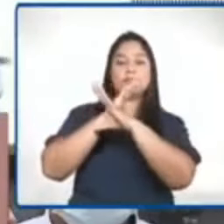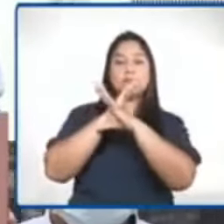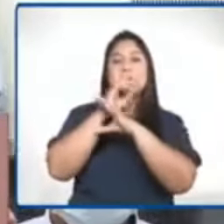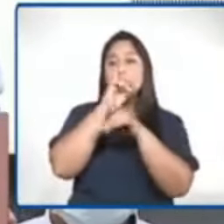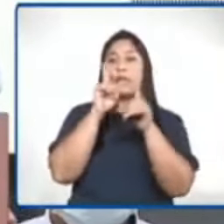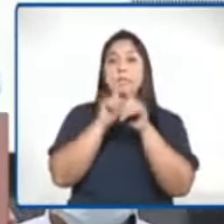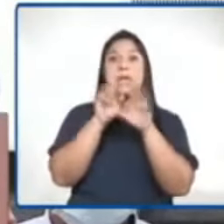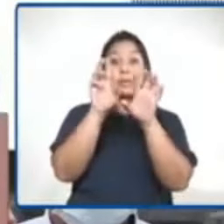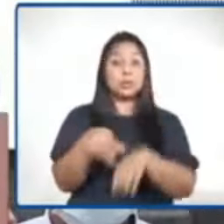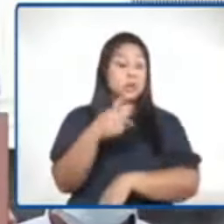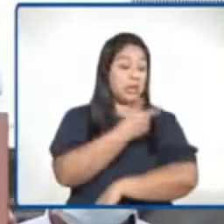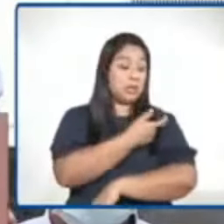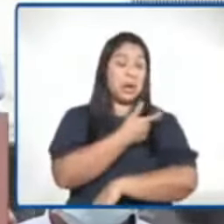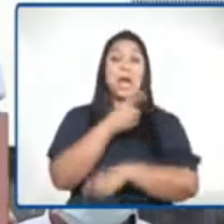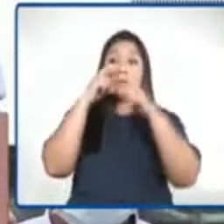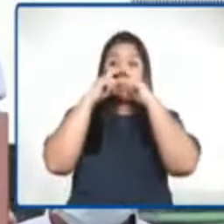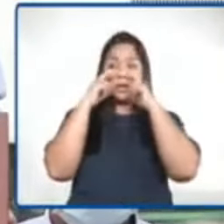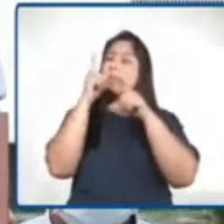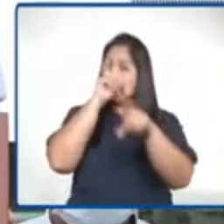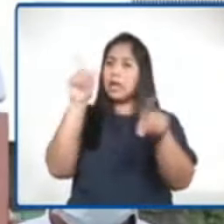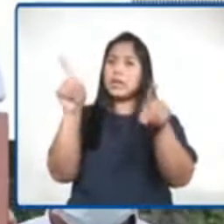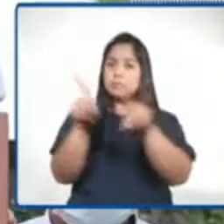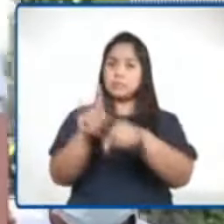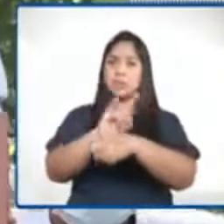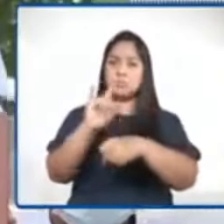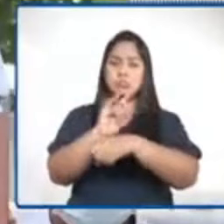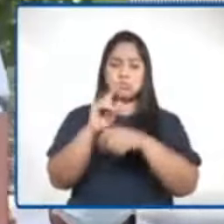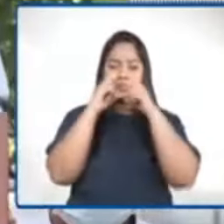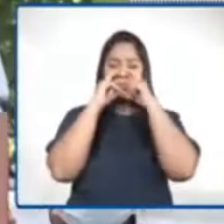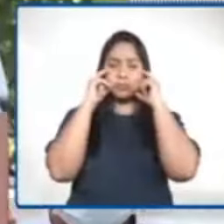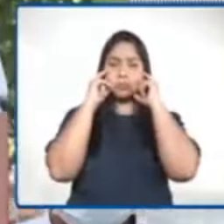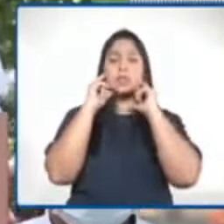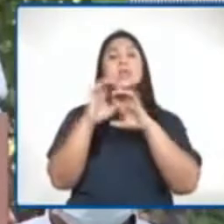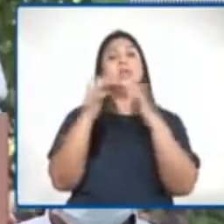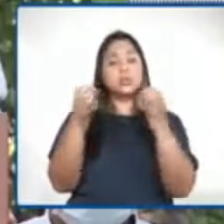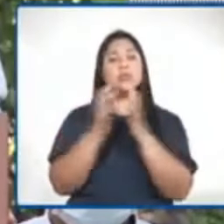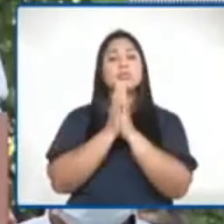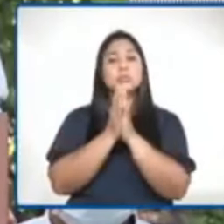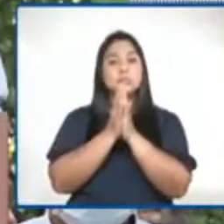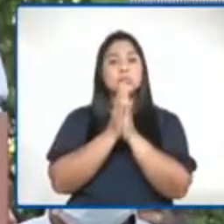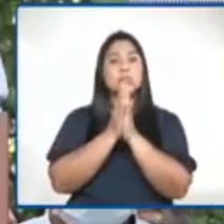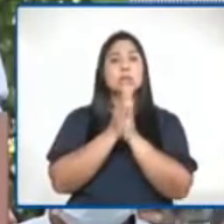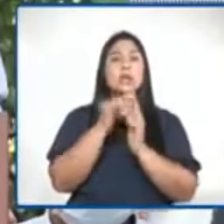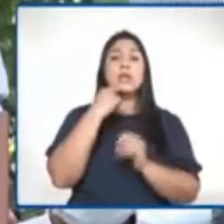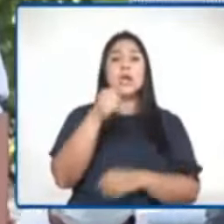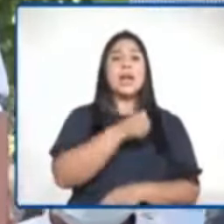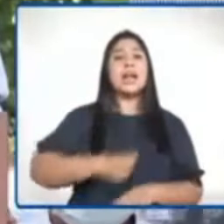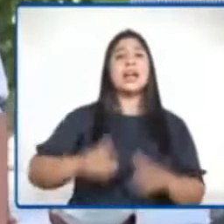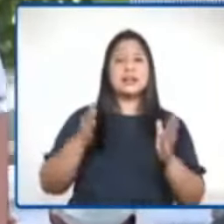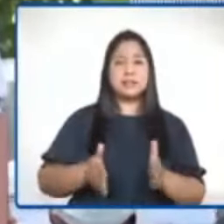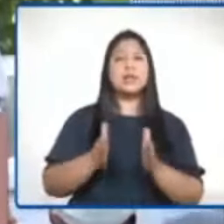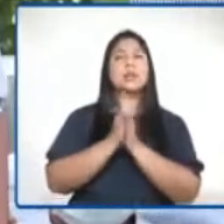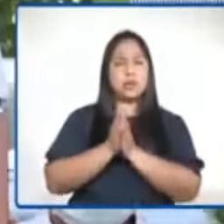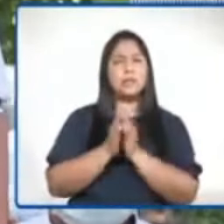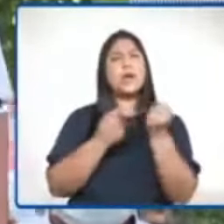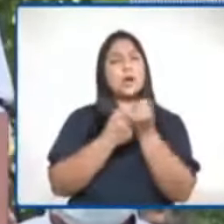las personas que han sido vacunadas de reinfecciones de nuevas cepas. Así que le quiero pedir, señora alcaldesa, que me eche la mano